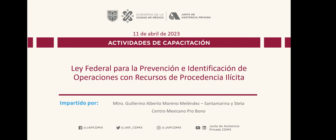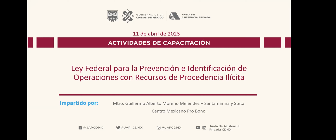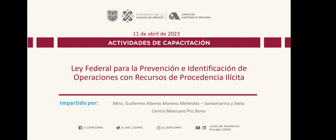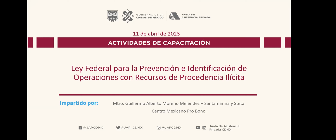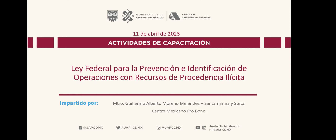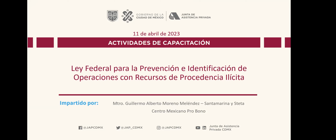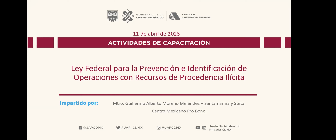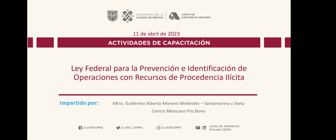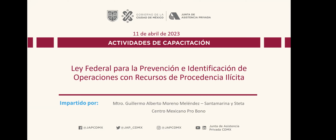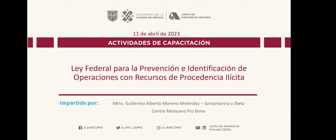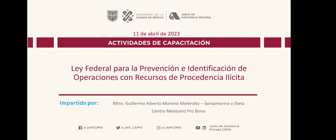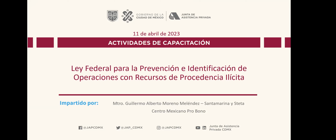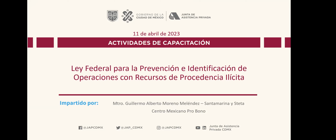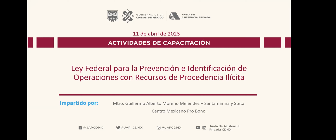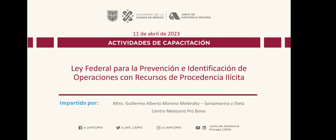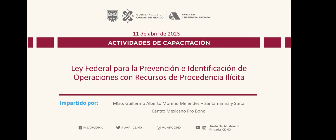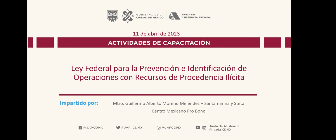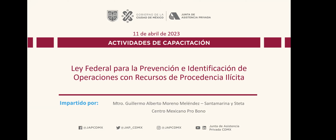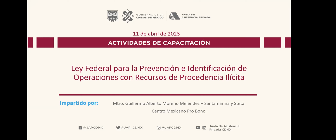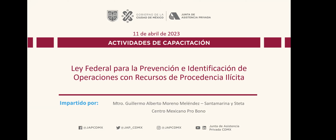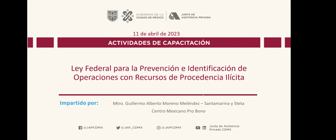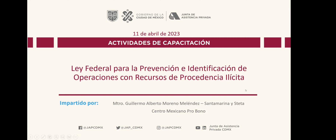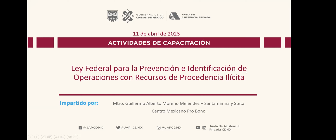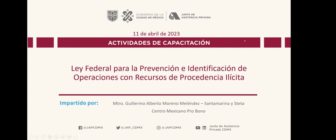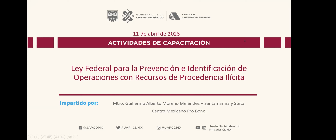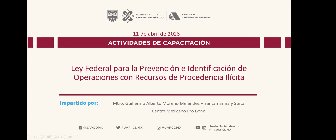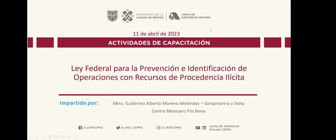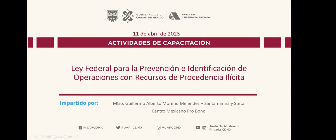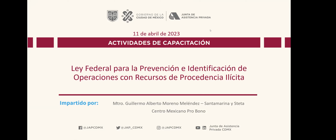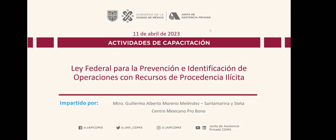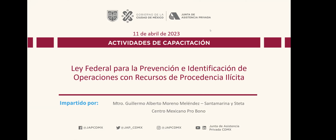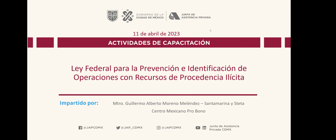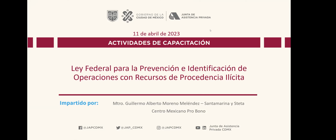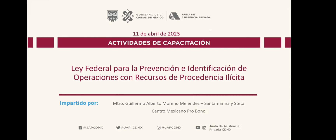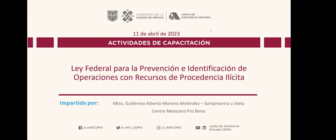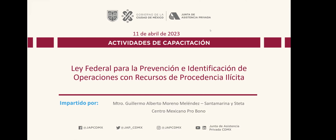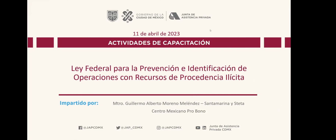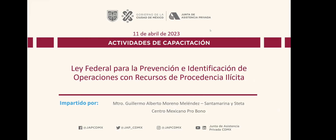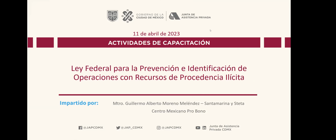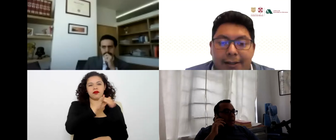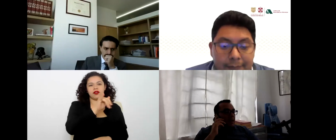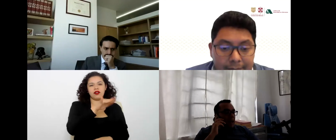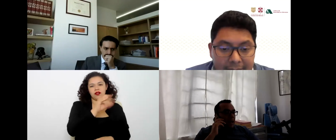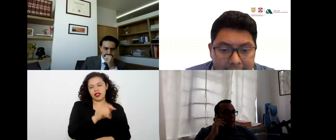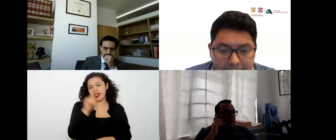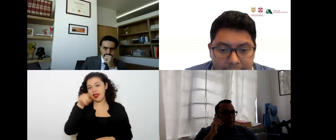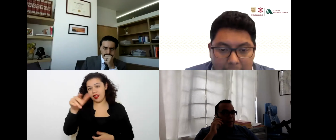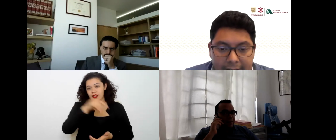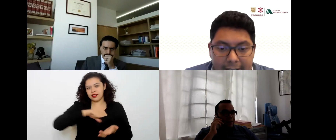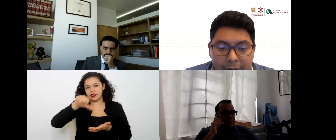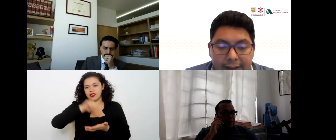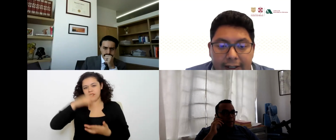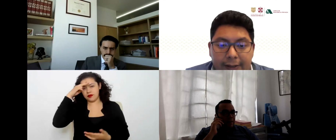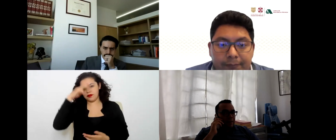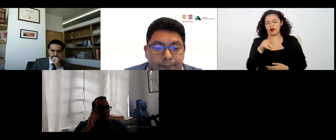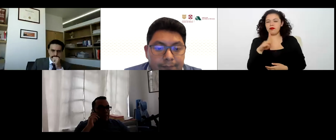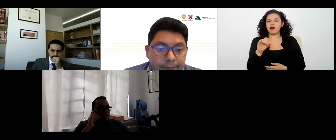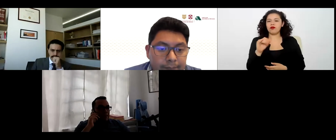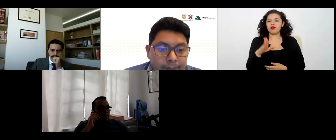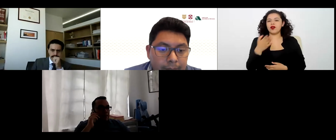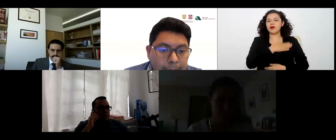y Esteta, así como Paulina Valencia, del Centro Mexicano Pro Bono, a quien me voy a permitir cederle la palabra. Paulina, buena